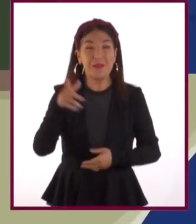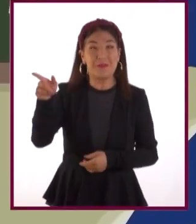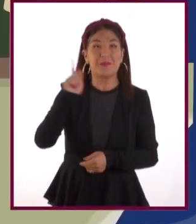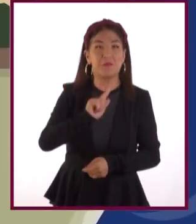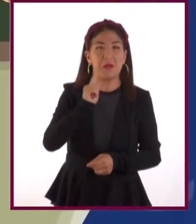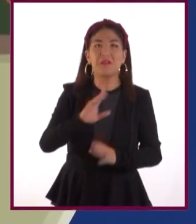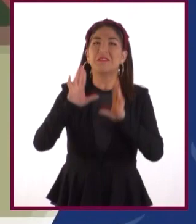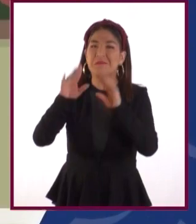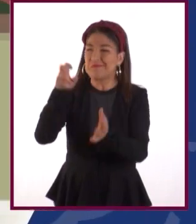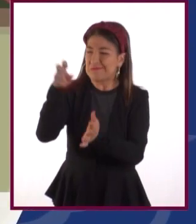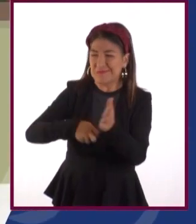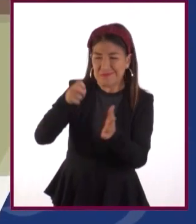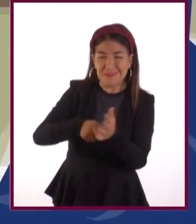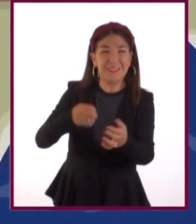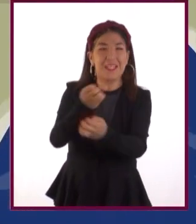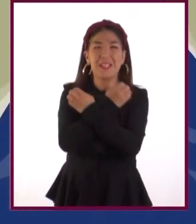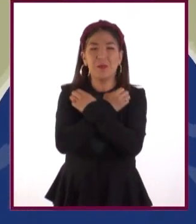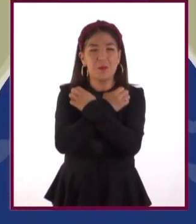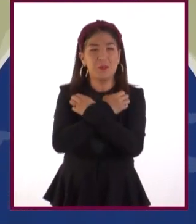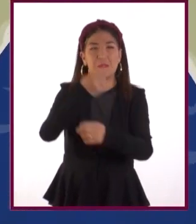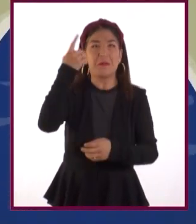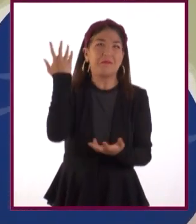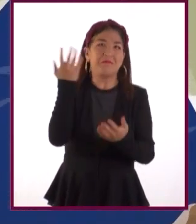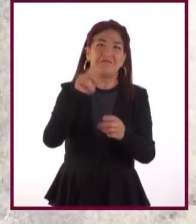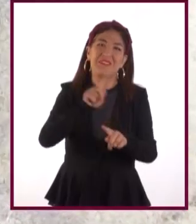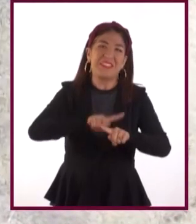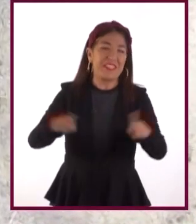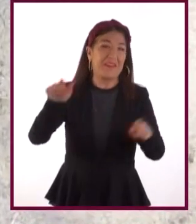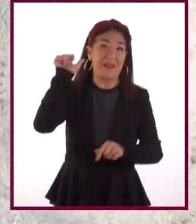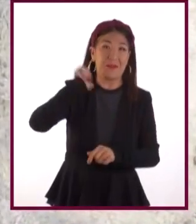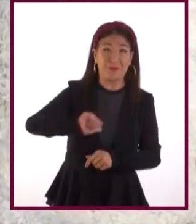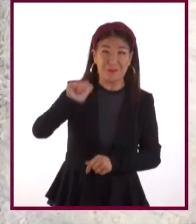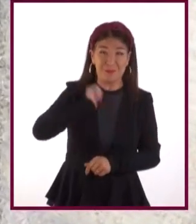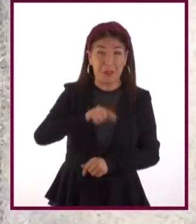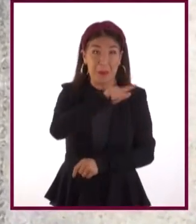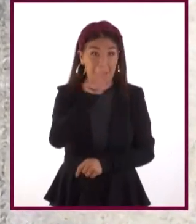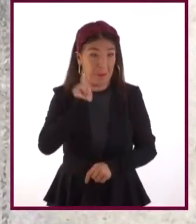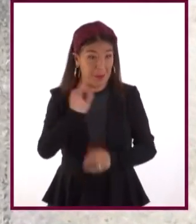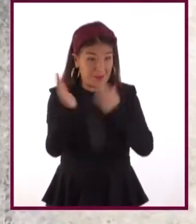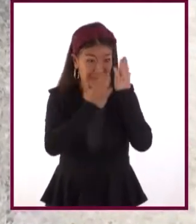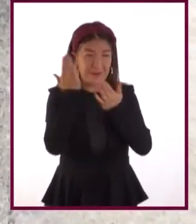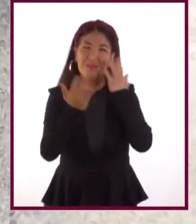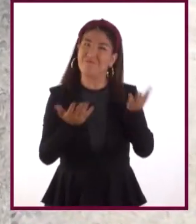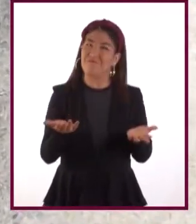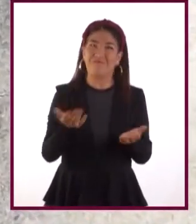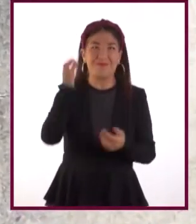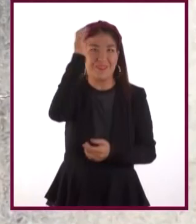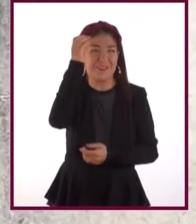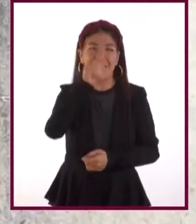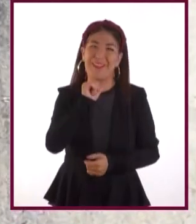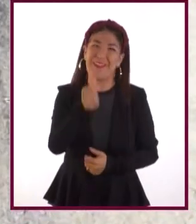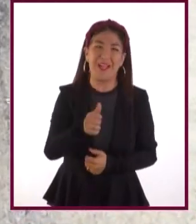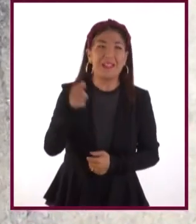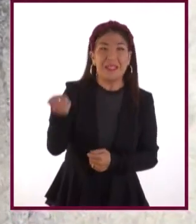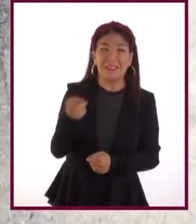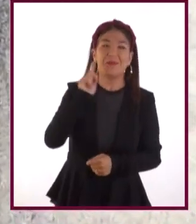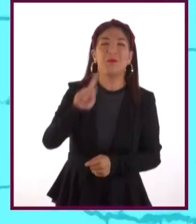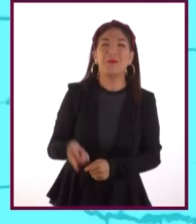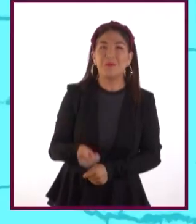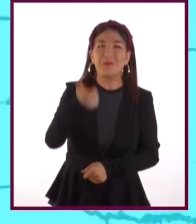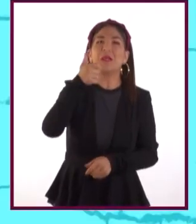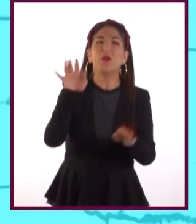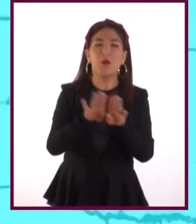En general, Ada recibió una educación peculiar para una mujer de su tiempo, pues no era normal que una mujer estudiara